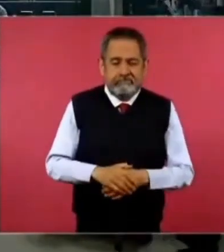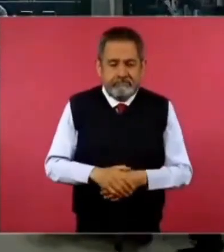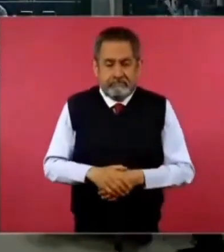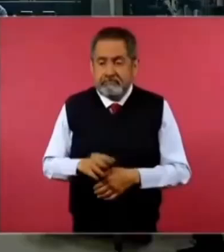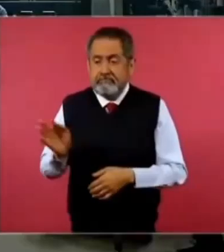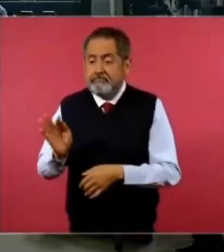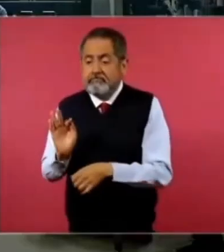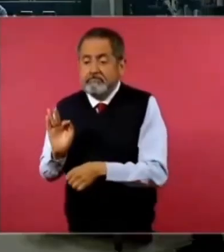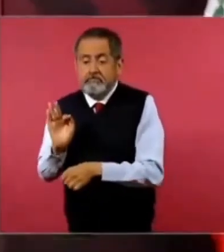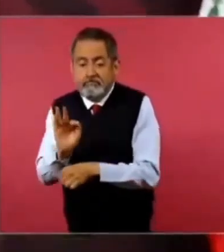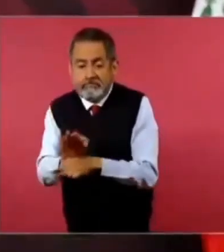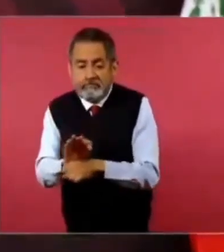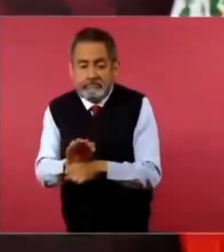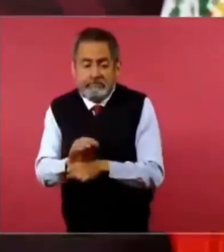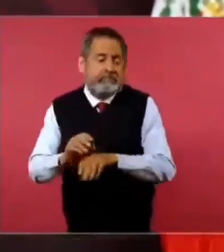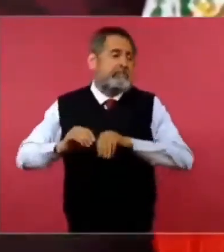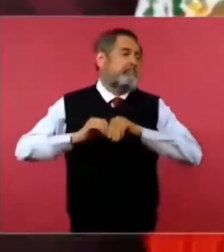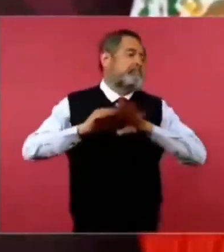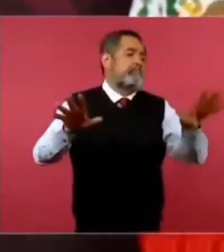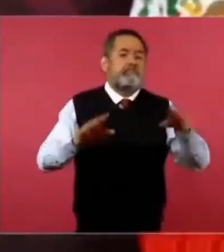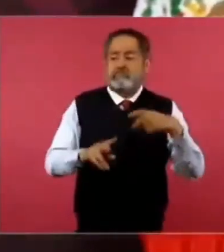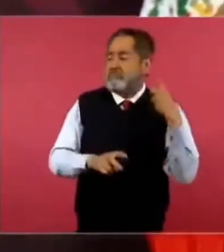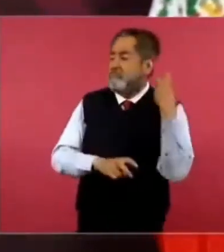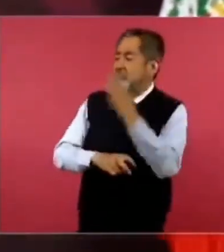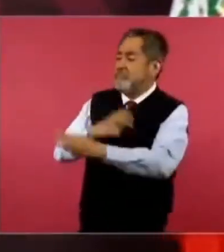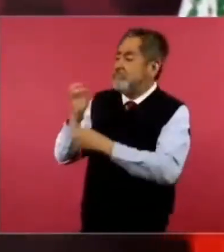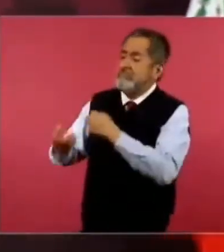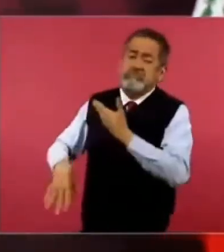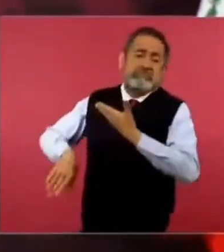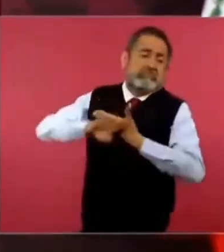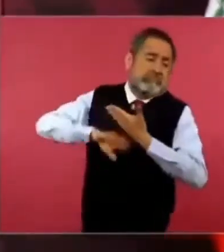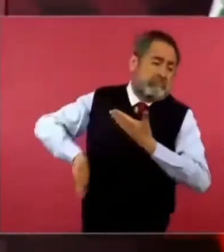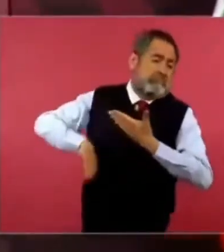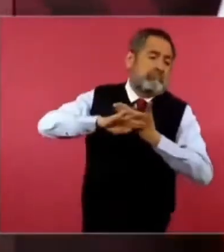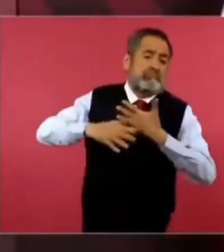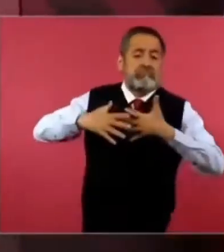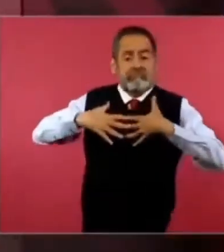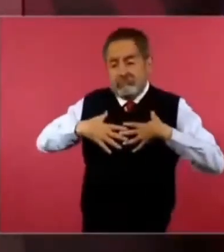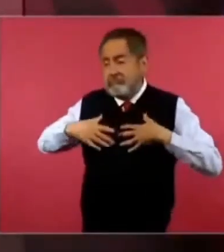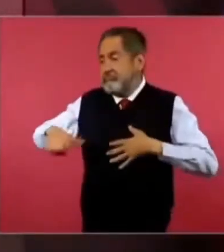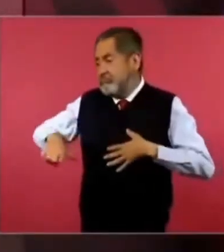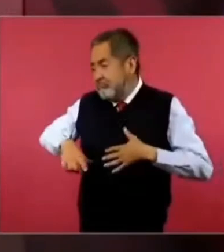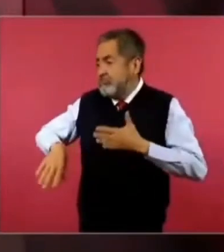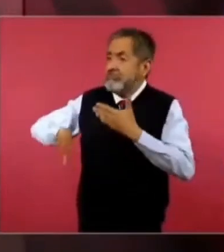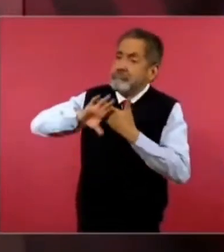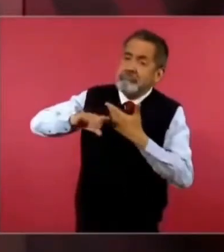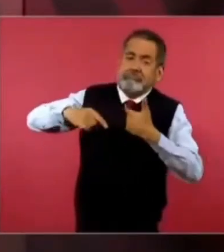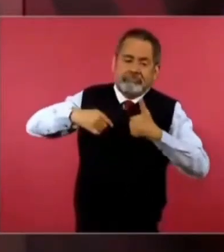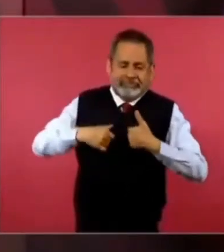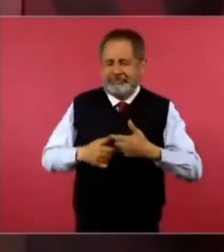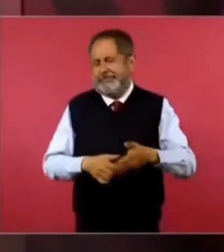Inmediatamente nos está persiguiendo el gobierno